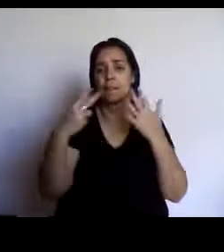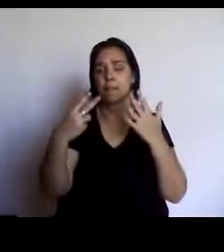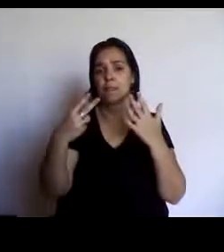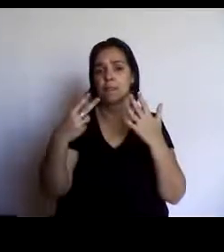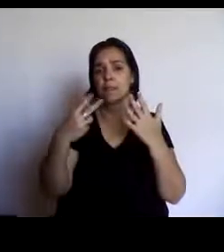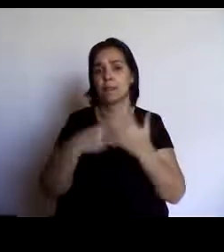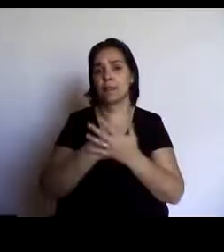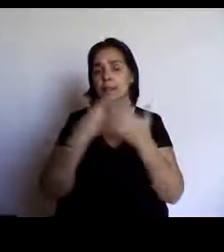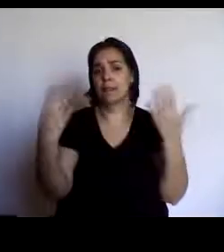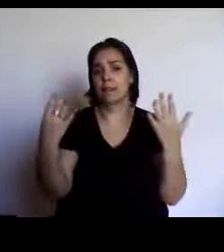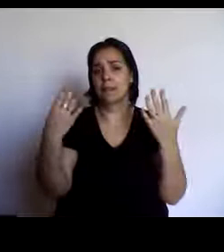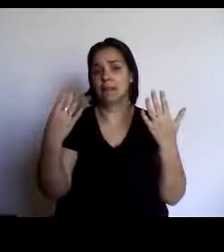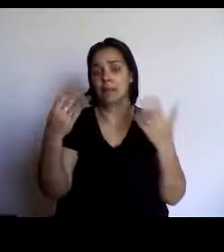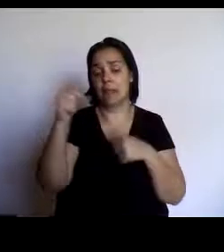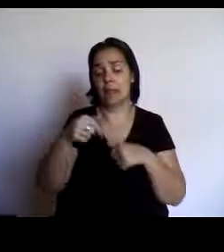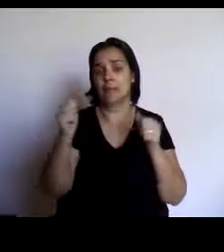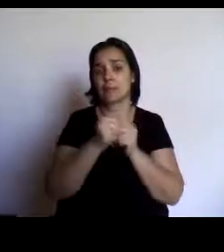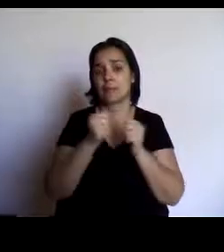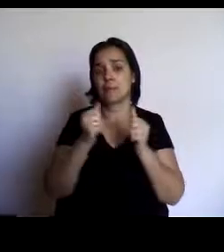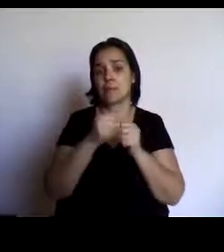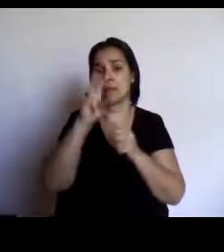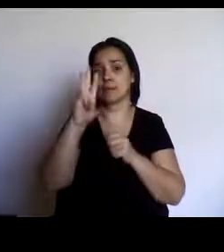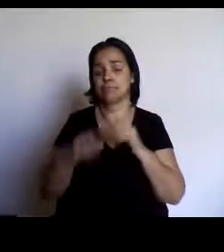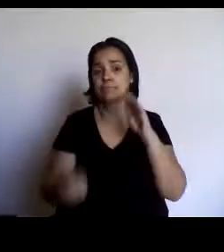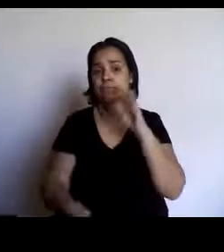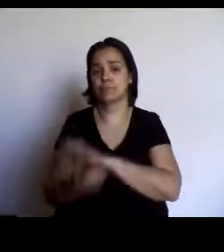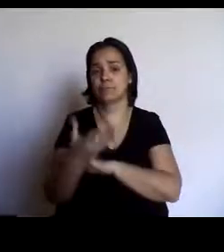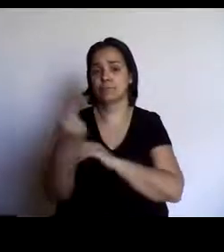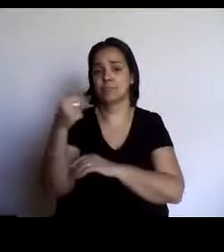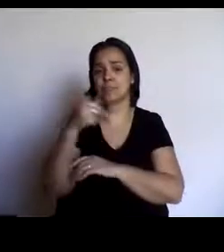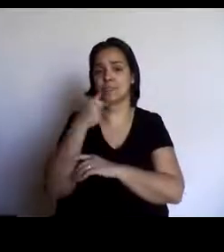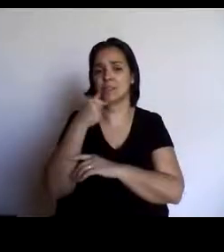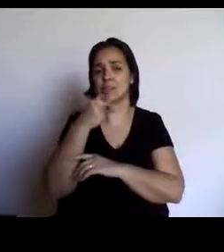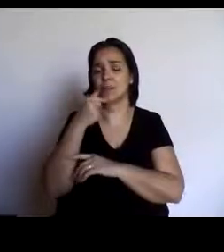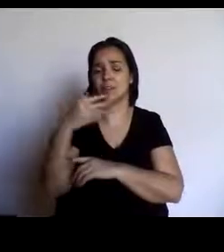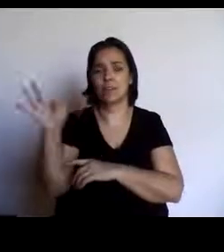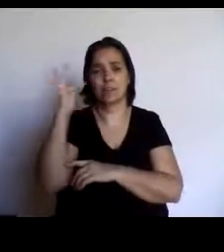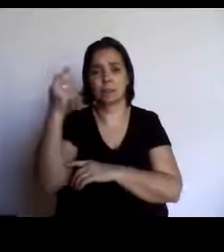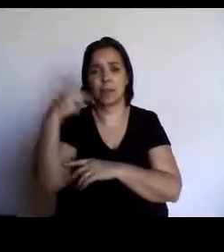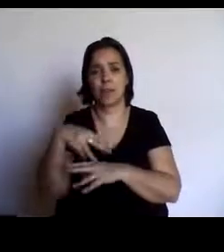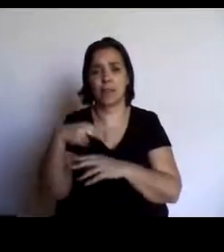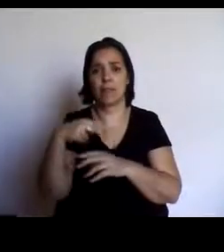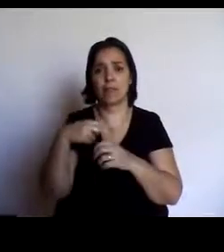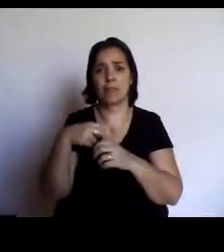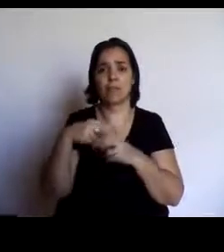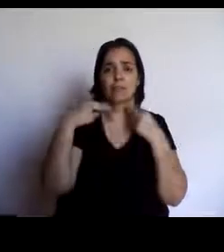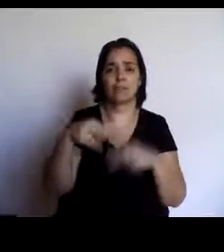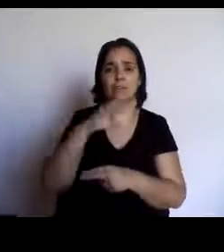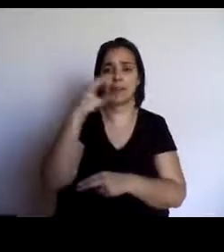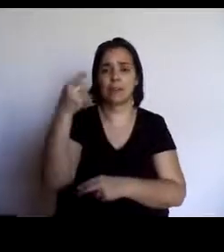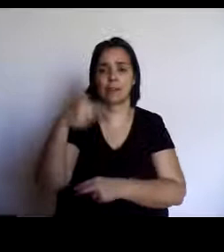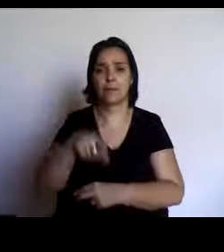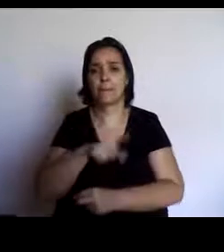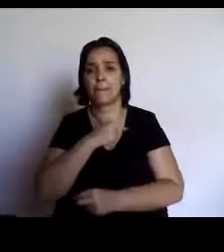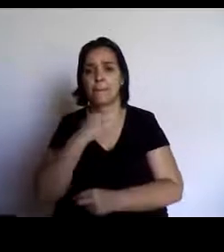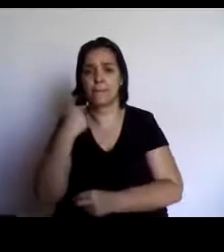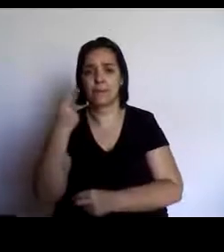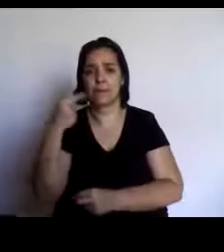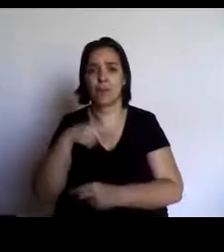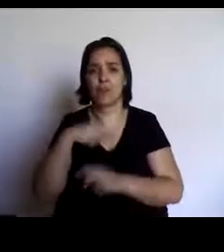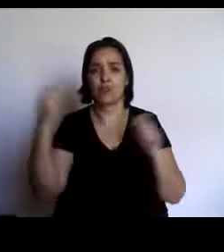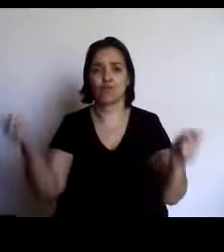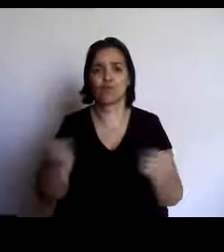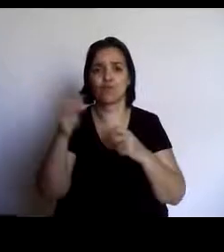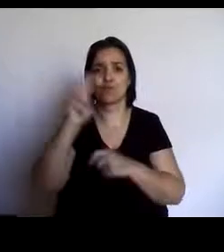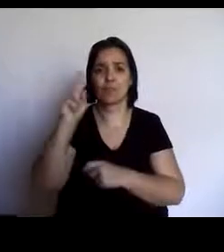números más. Esta publicación surge de la importancia que tanto la FEMPES como las Diputaciones Provinciales de Cáceres y Badajoz le otorgan a la economía verde y